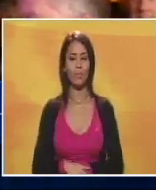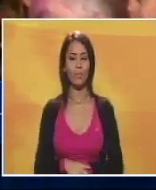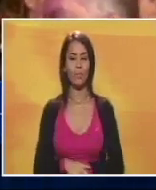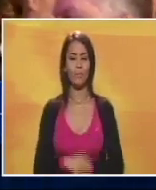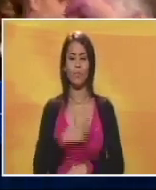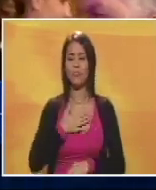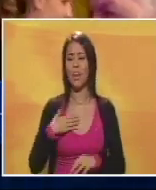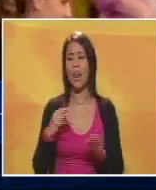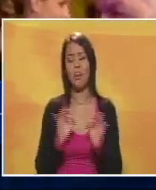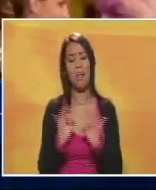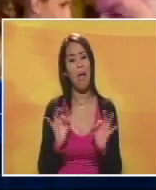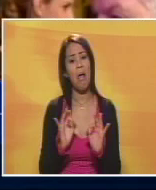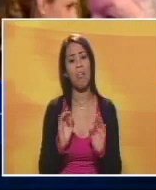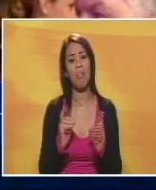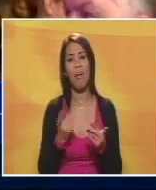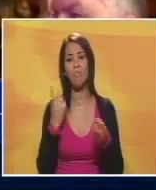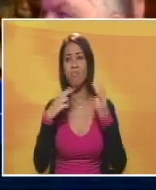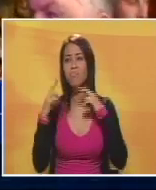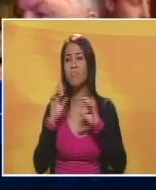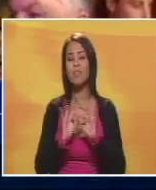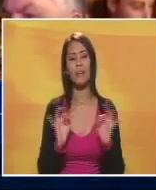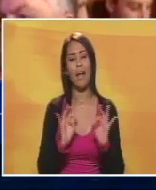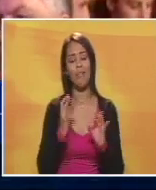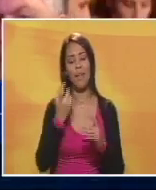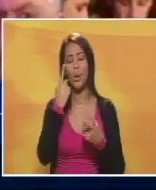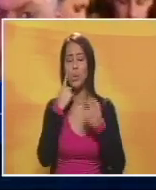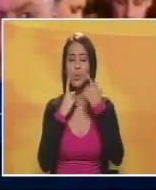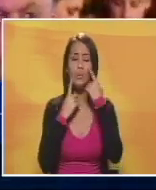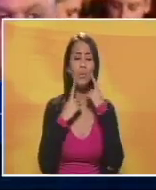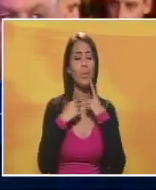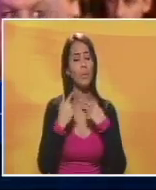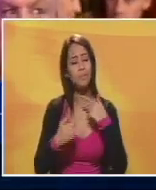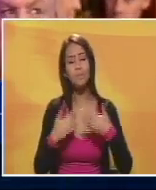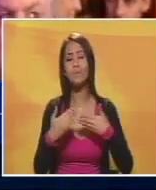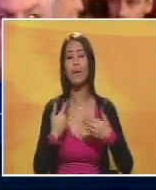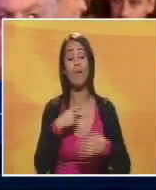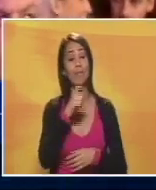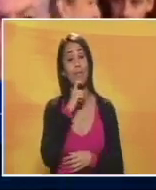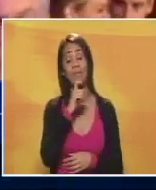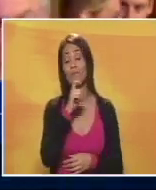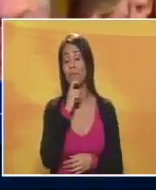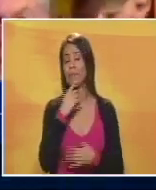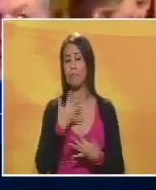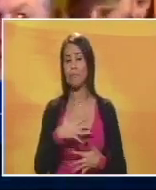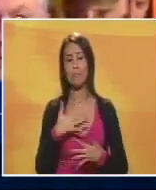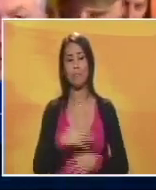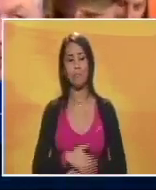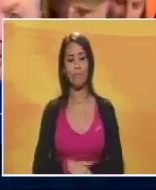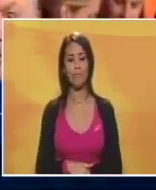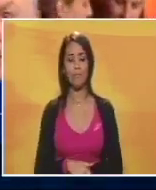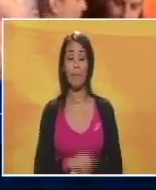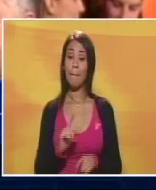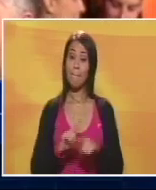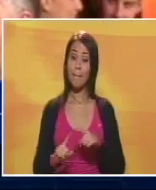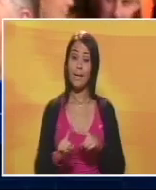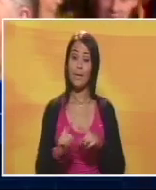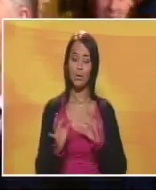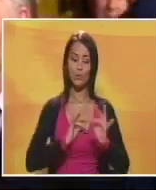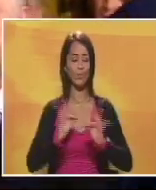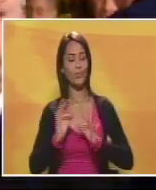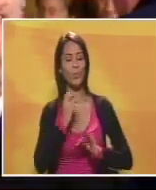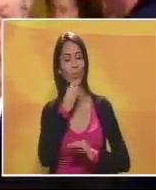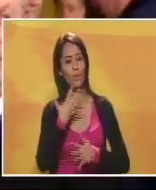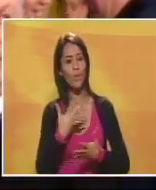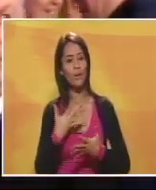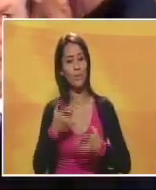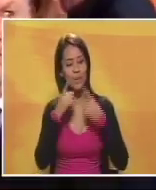quería hacer nada ni ir a ningún lado. Lloraba constantemente, fue la peor época de mi vida, añadió. Sin embargo, la actuación fue uno de los